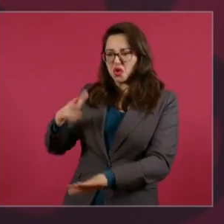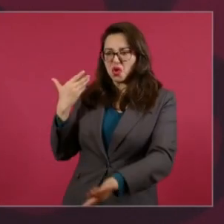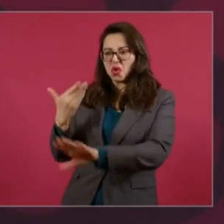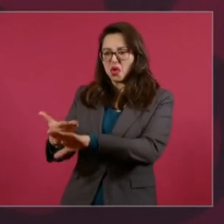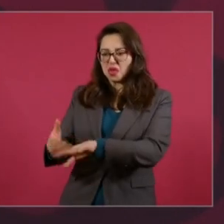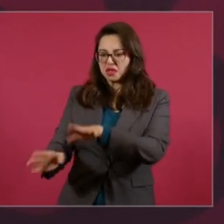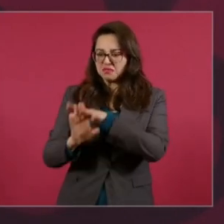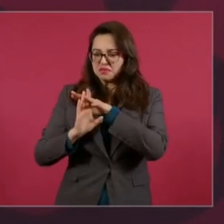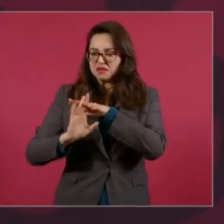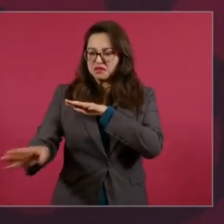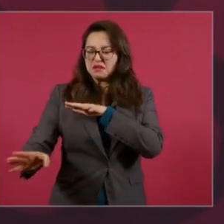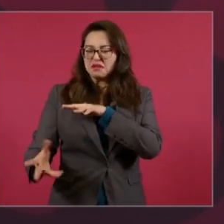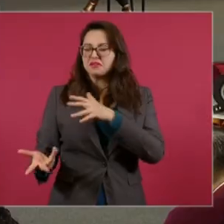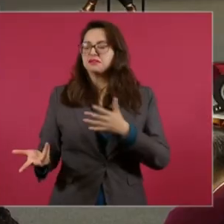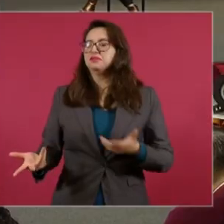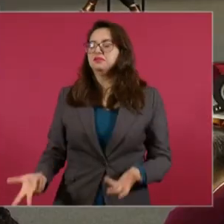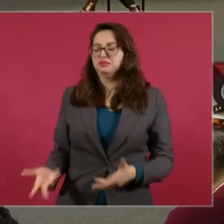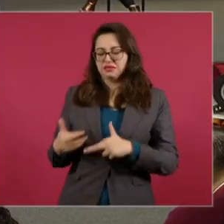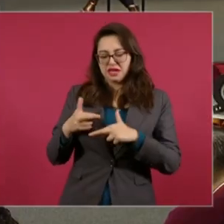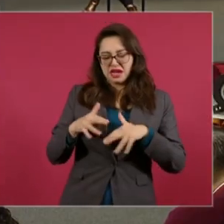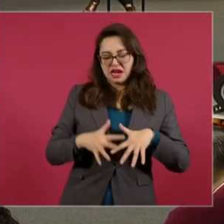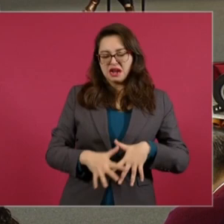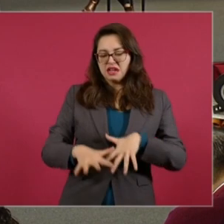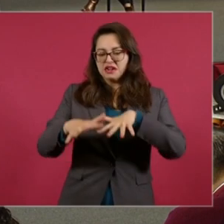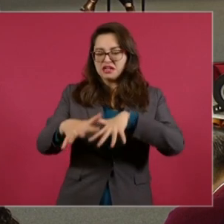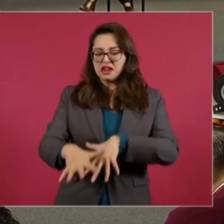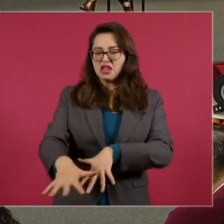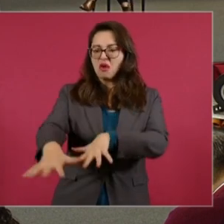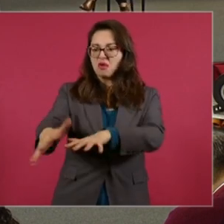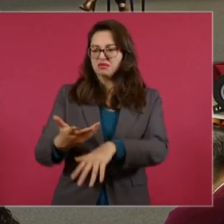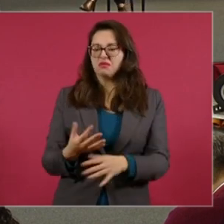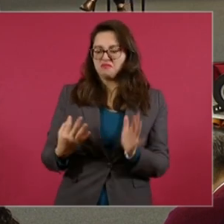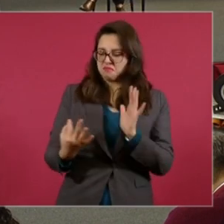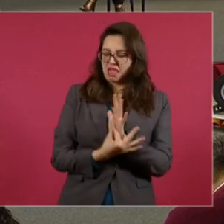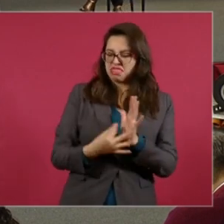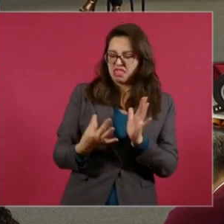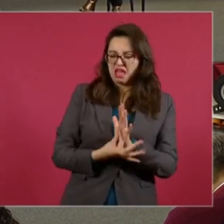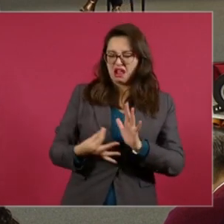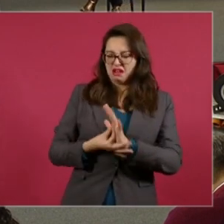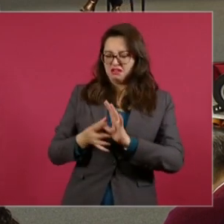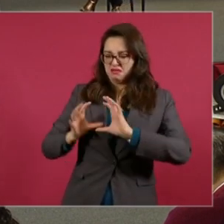en boyas, en el río.